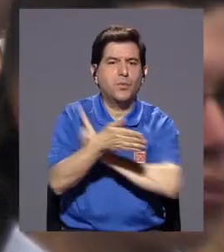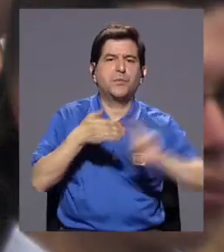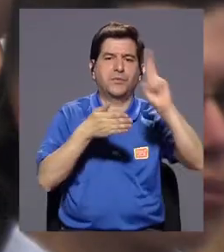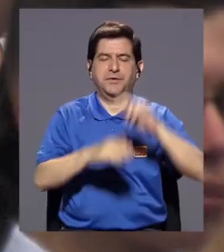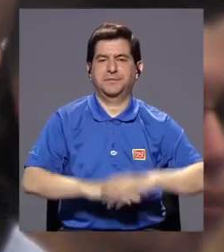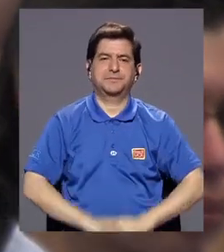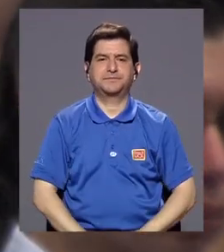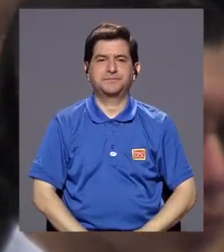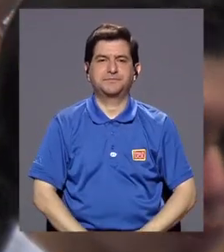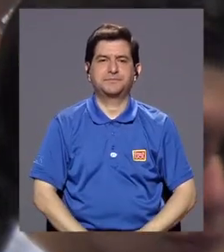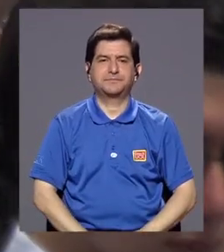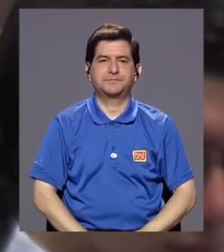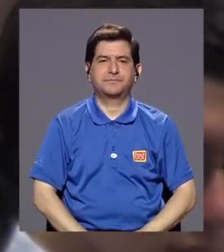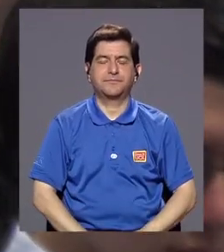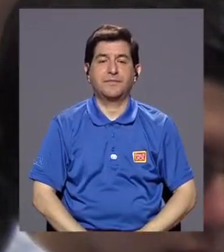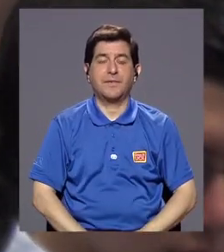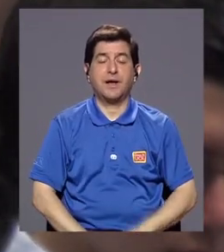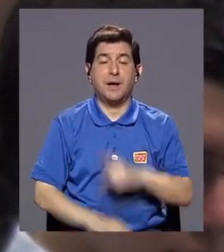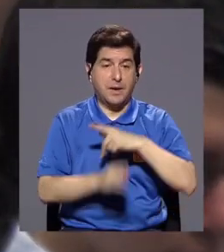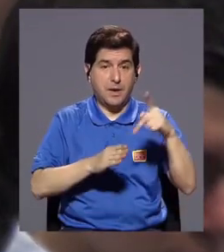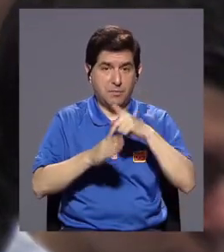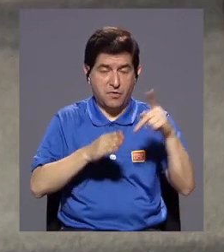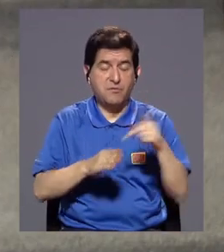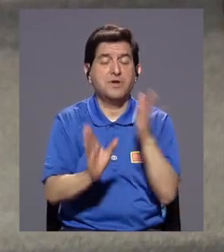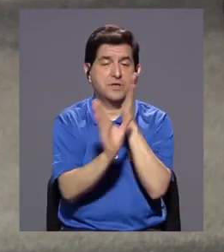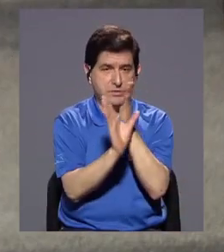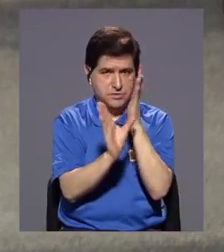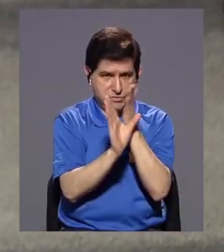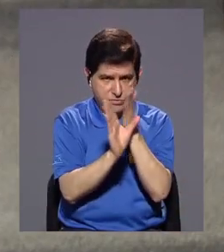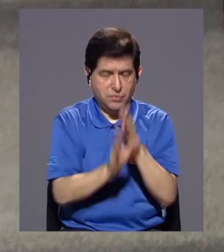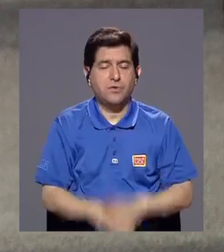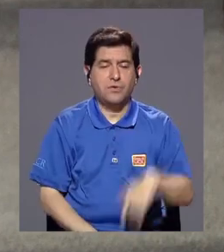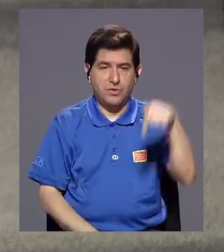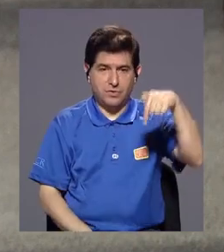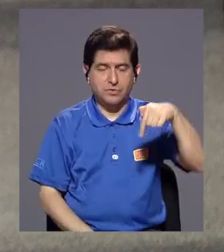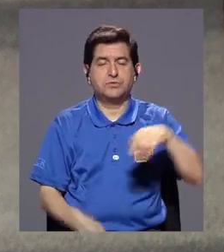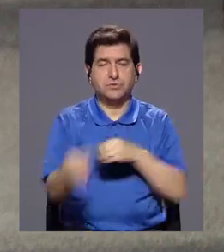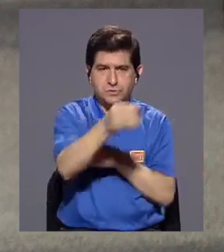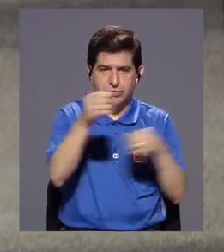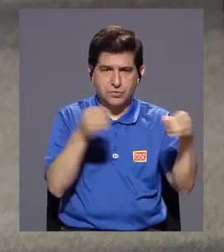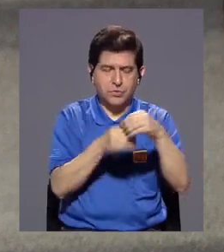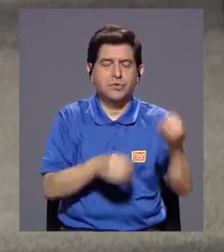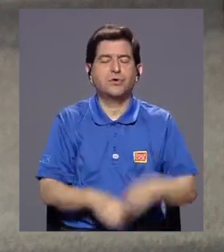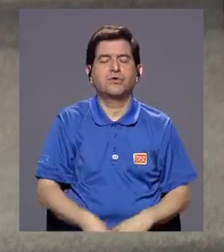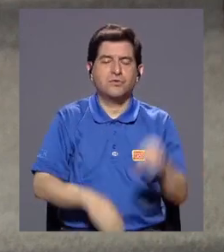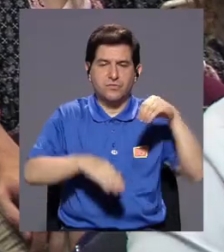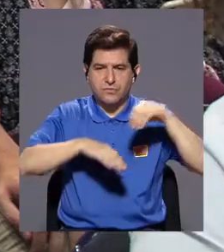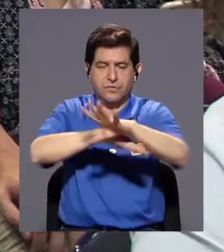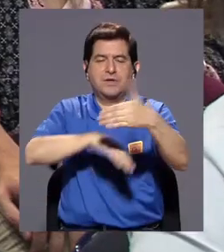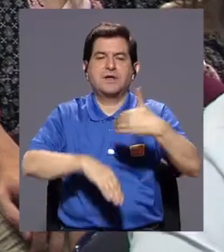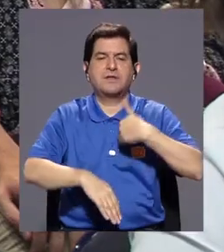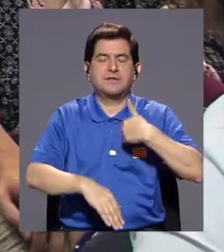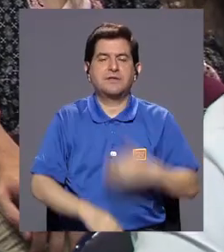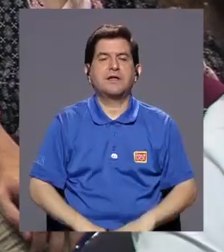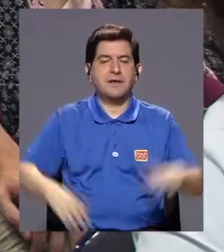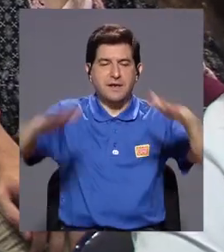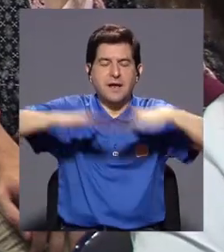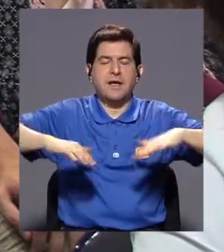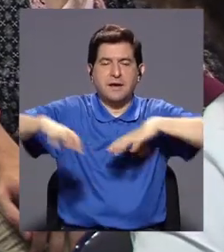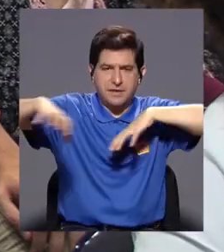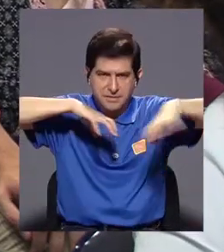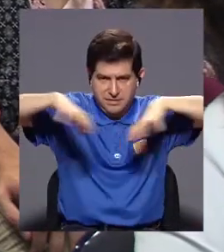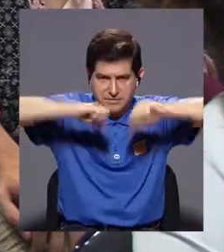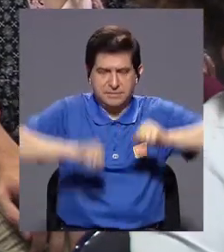universitaria. Los y las profesionales en psicología de la oficina de orientación tenemos como ámbito de